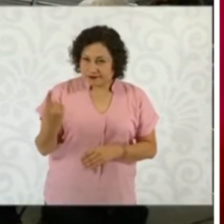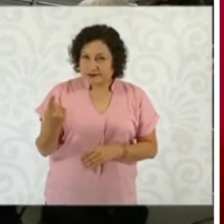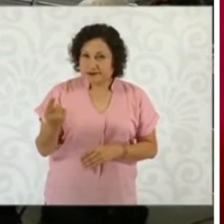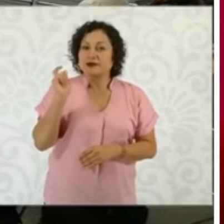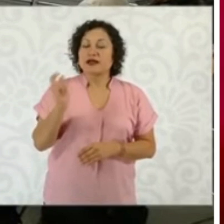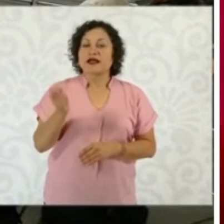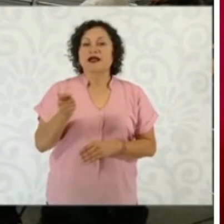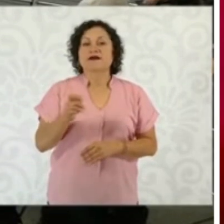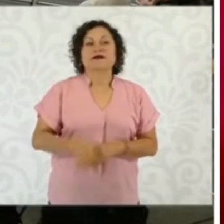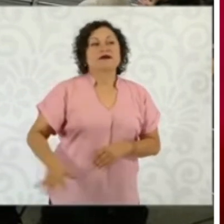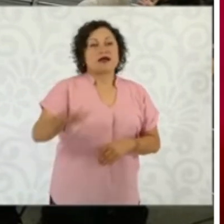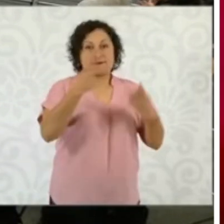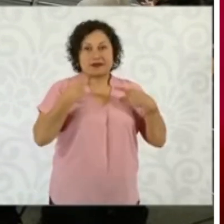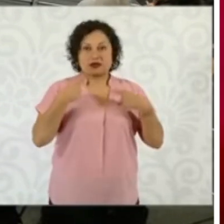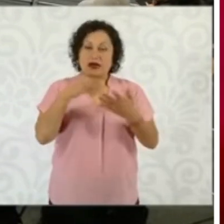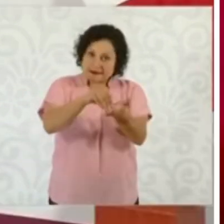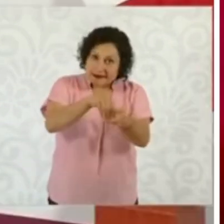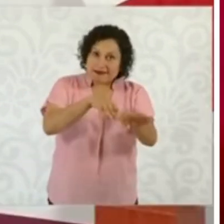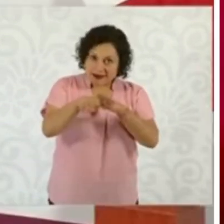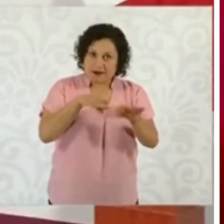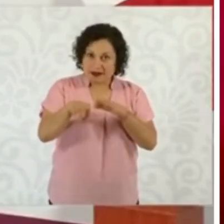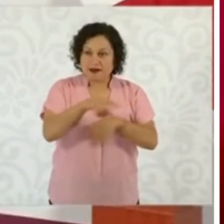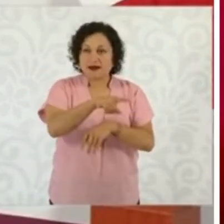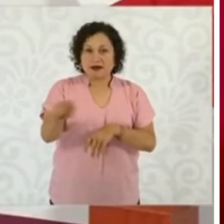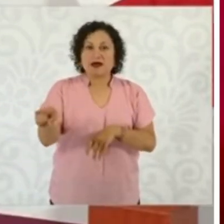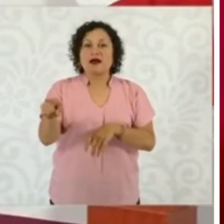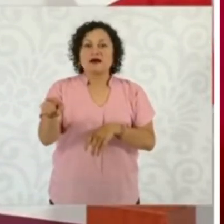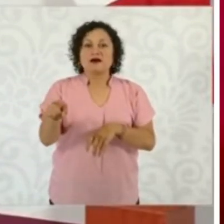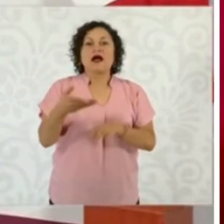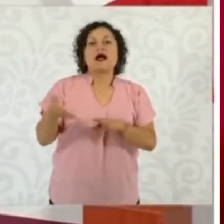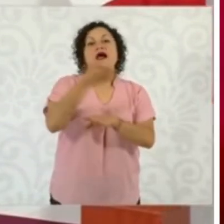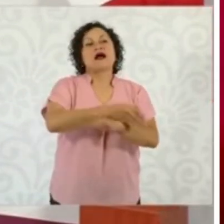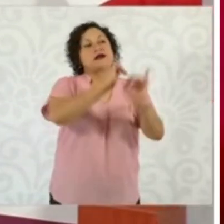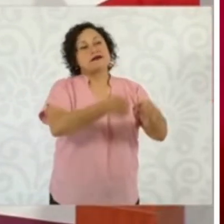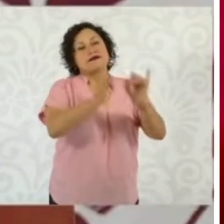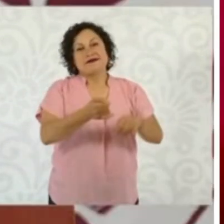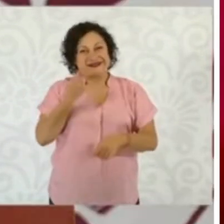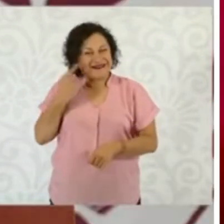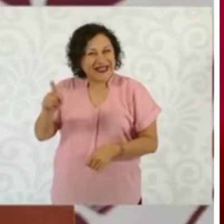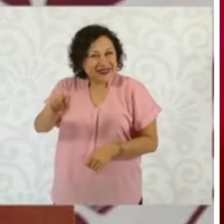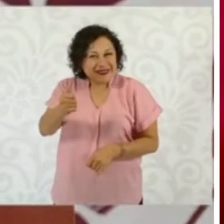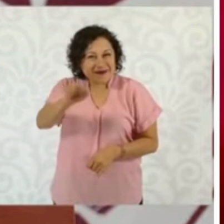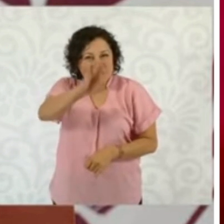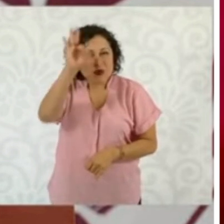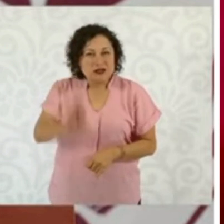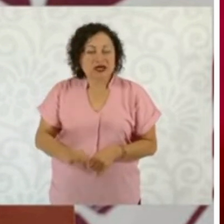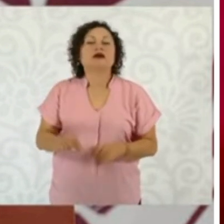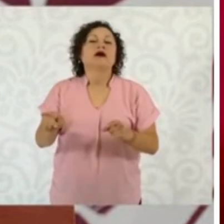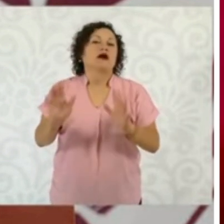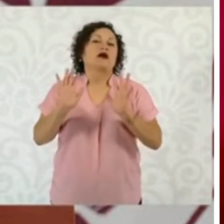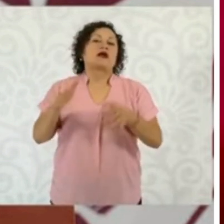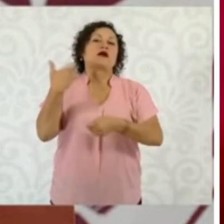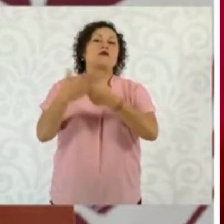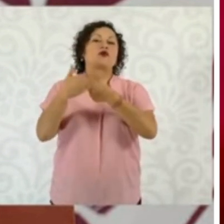los activos que están en régimen individualizado, todo ese 76% ya puede acceder cuando se